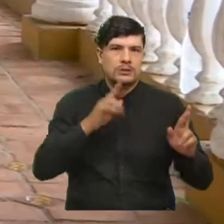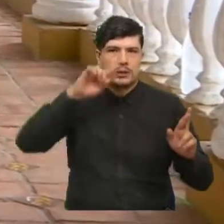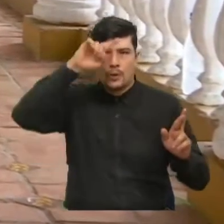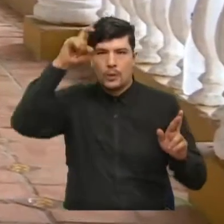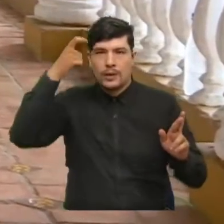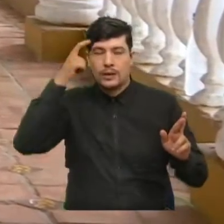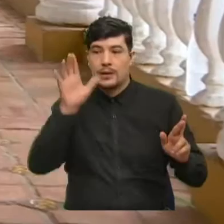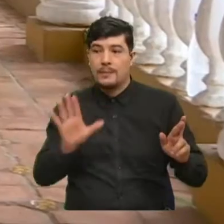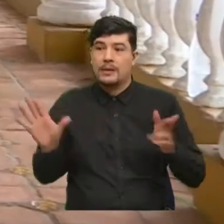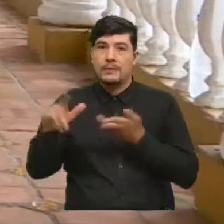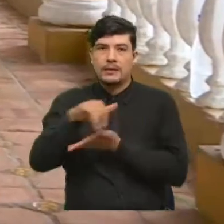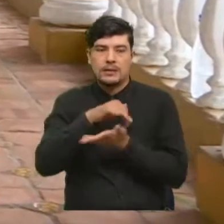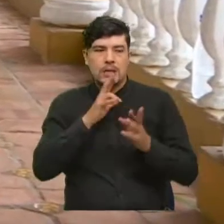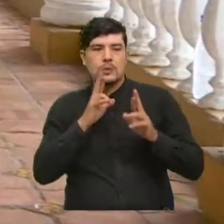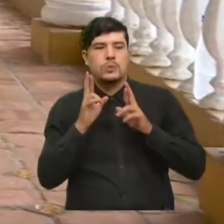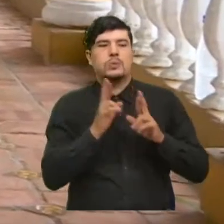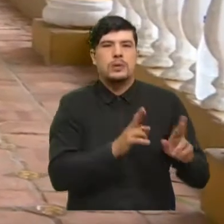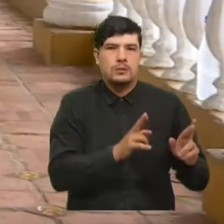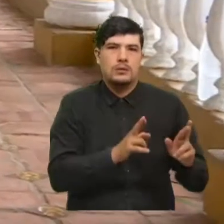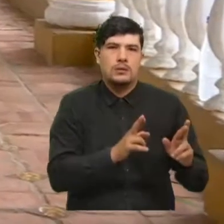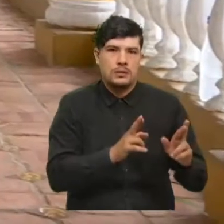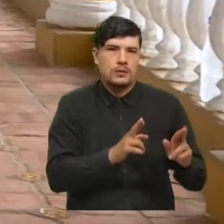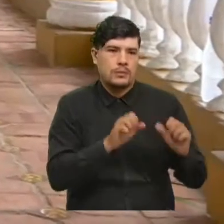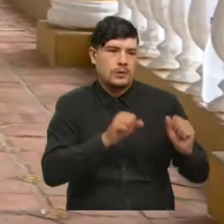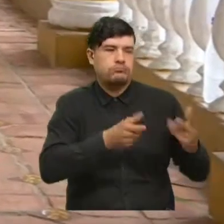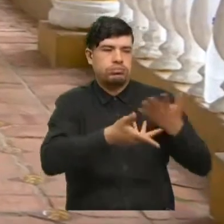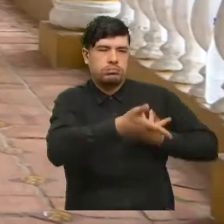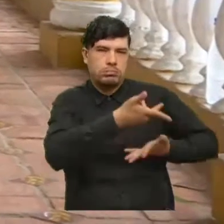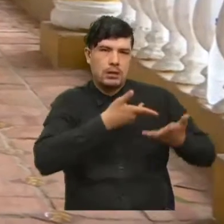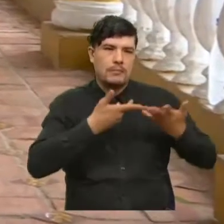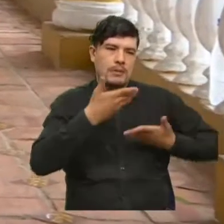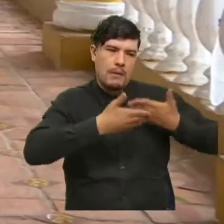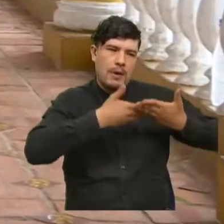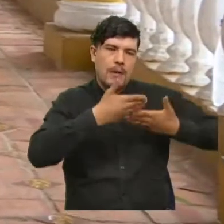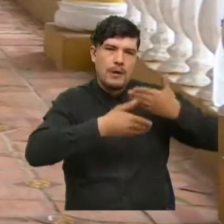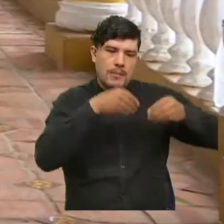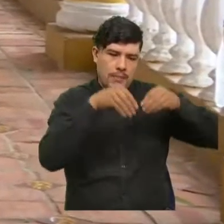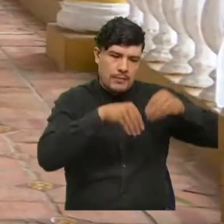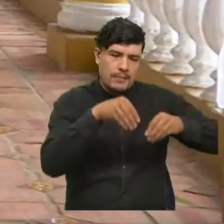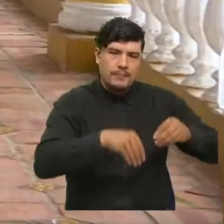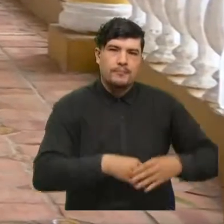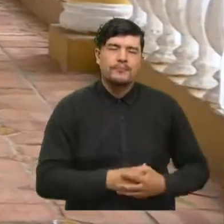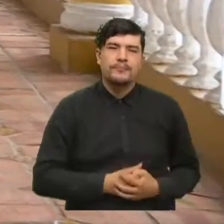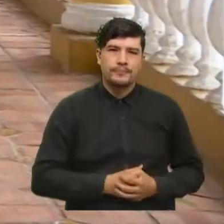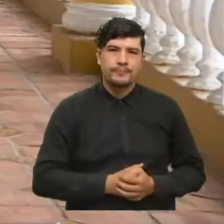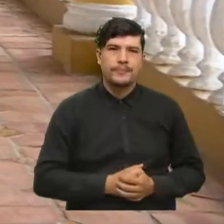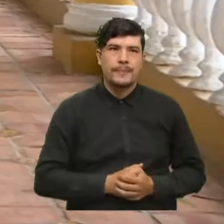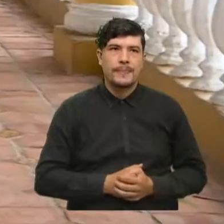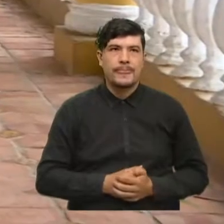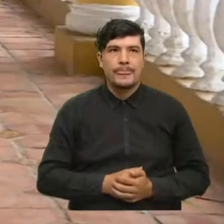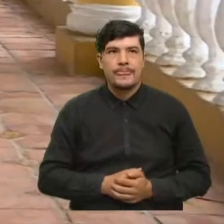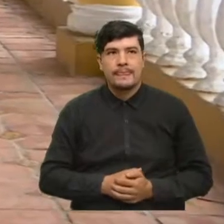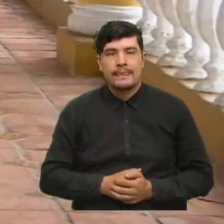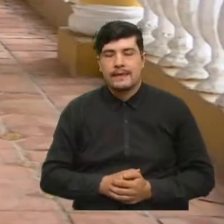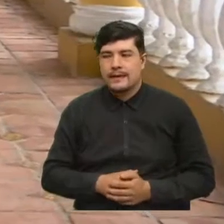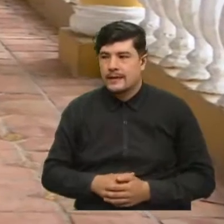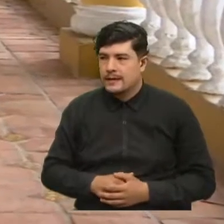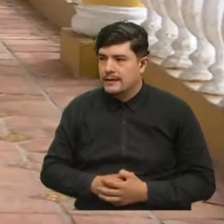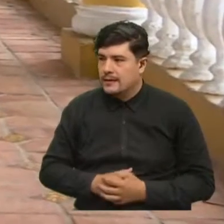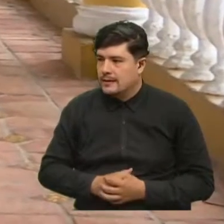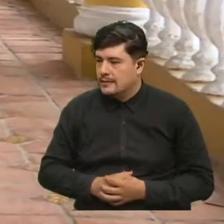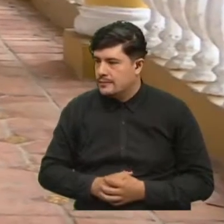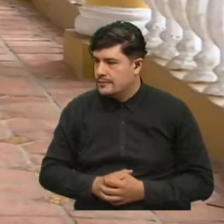peticiones que ya sean del orden nacional para poder también ir armonizando y en este campo de la educación también el gobernador por ejemplo se avanza en el punto de